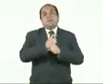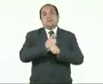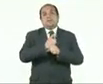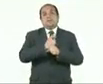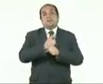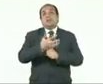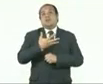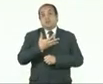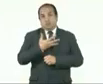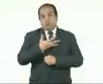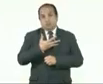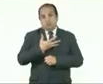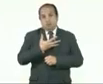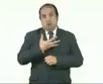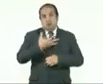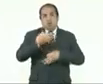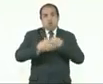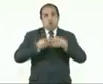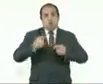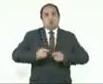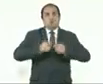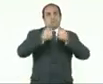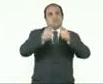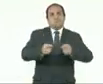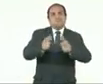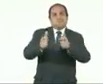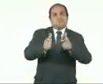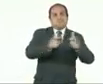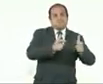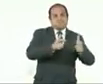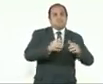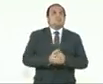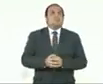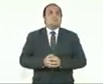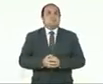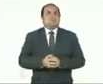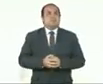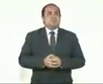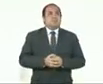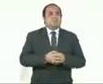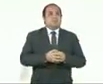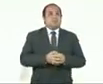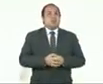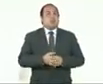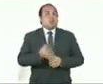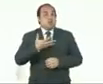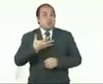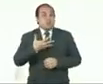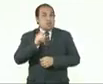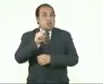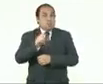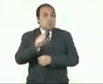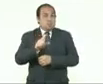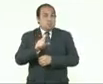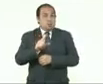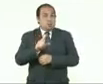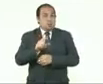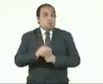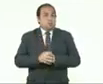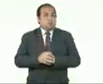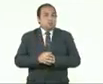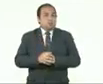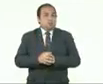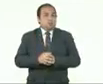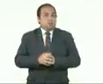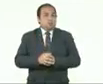se diera toda esa entrega de las armas, para que se fuera previendo precisamente pues